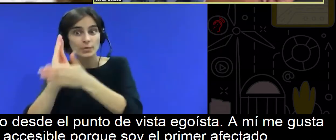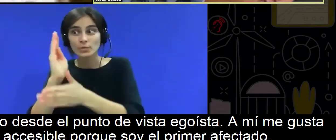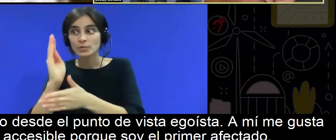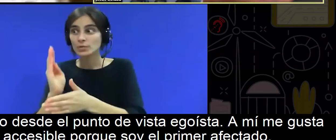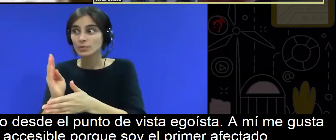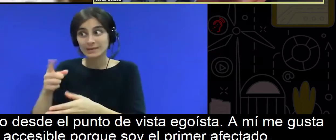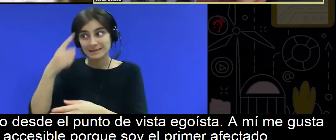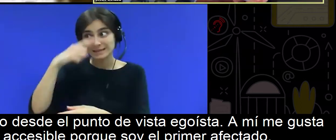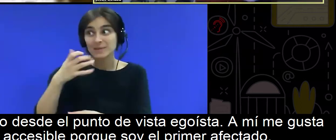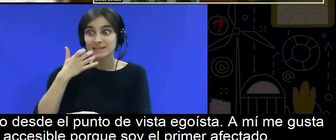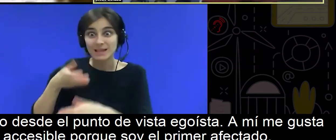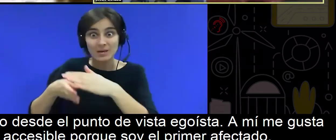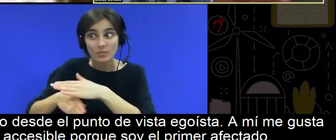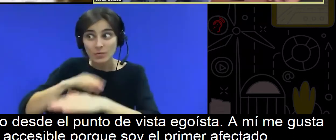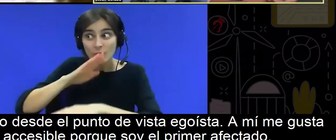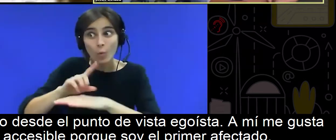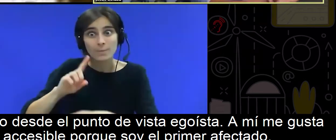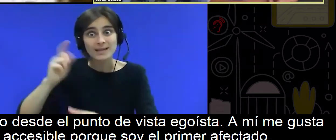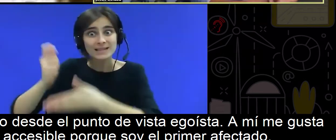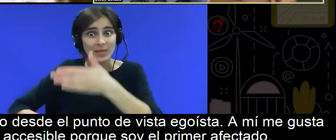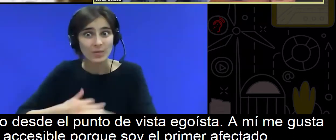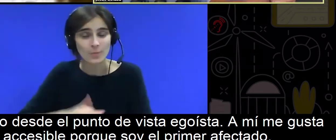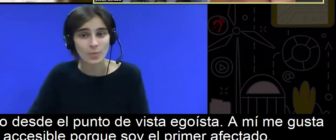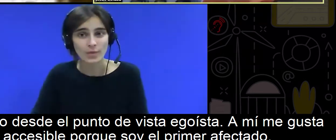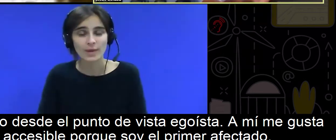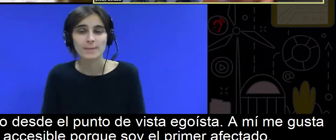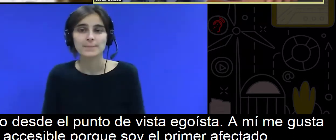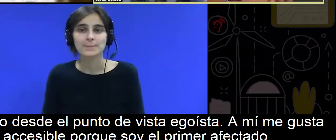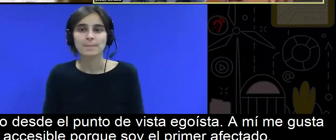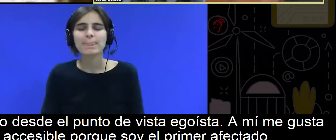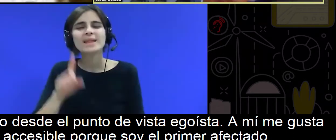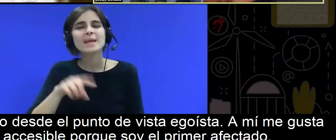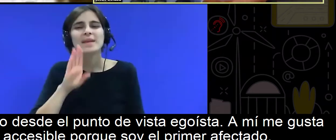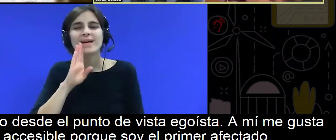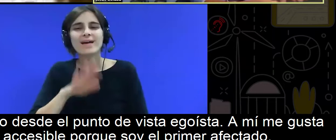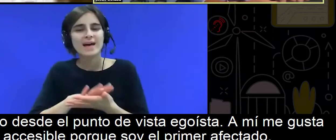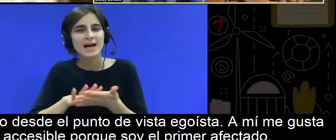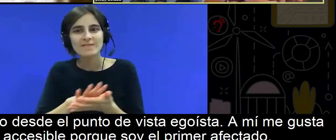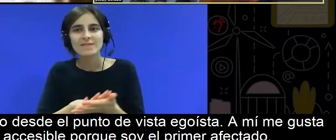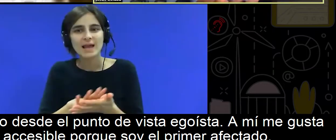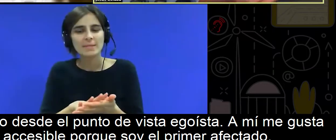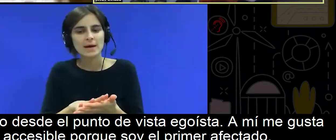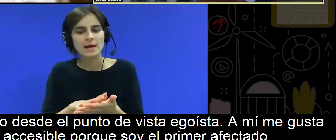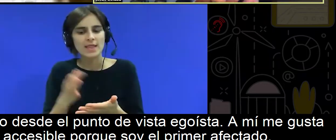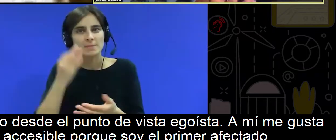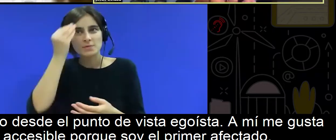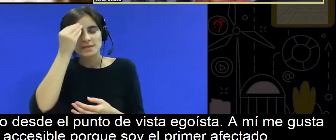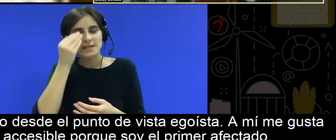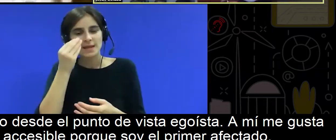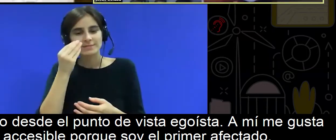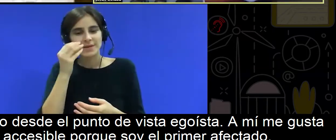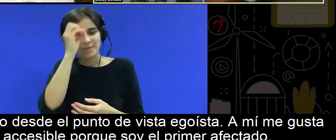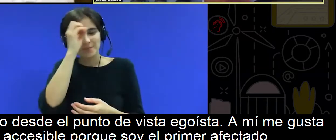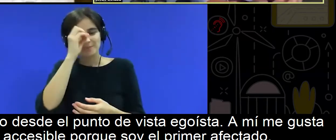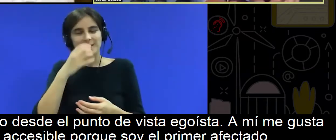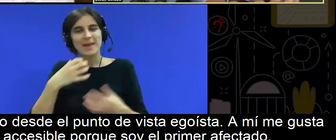¿no? Y también hay que verlo, antes lo decía, desde el punto de vista, Jesús, egoísta, ¿no? Desde cada uno. Es decir, a mí me gusta que todo sea accesible porque yo